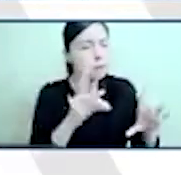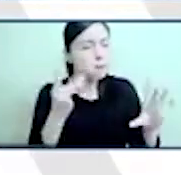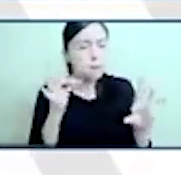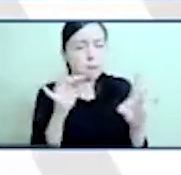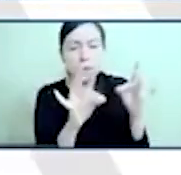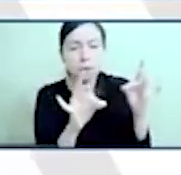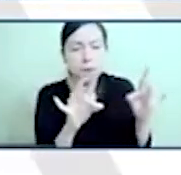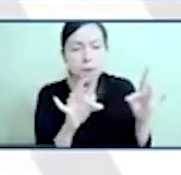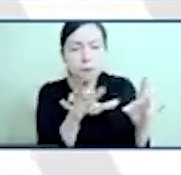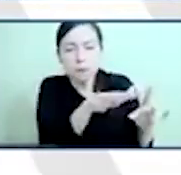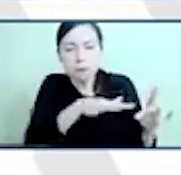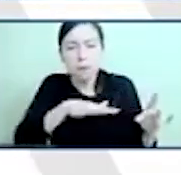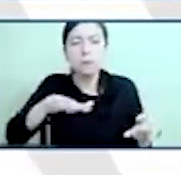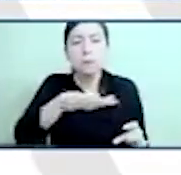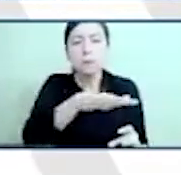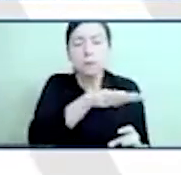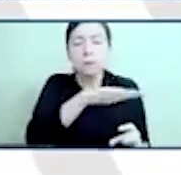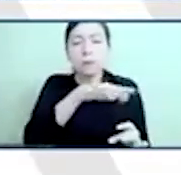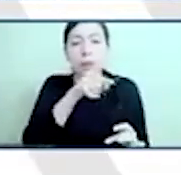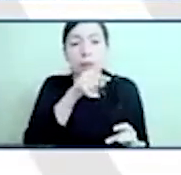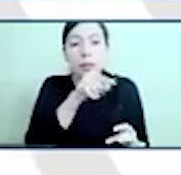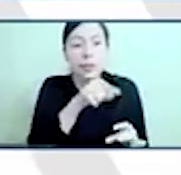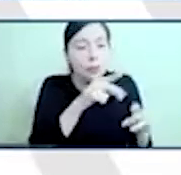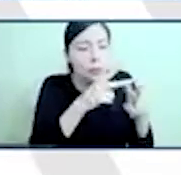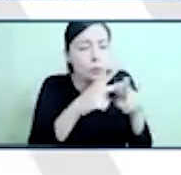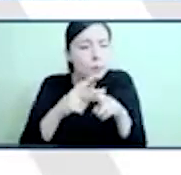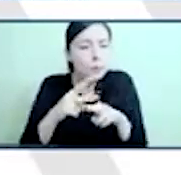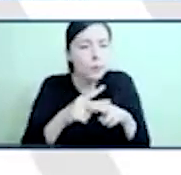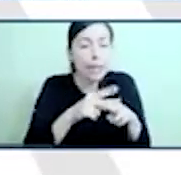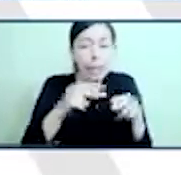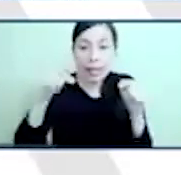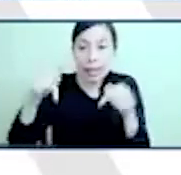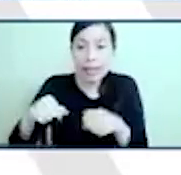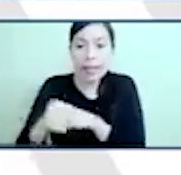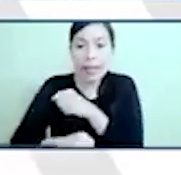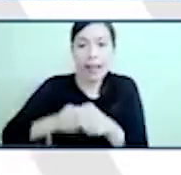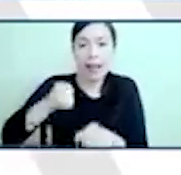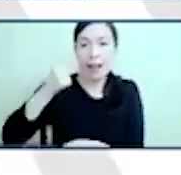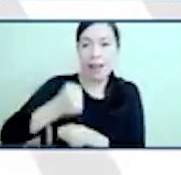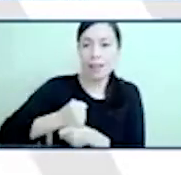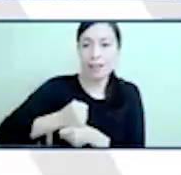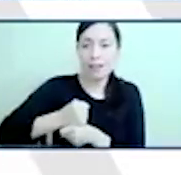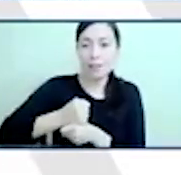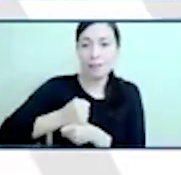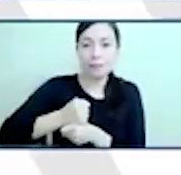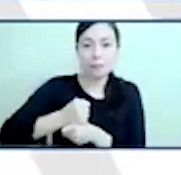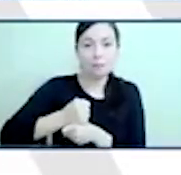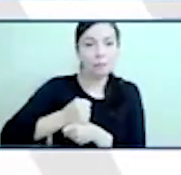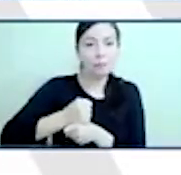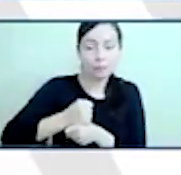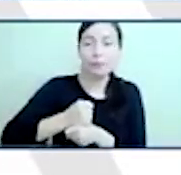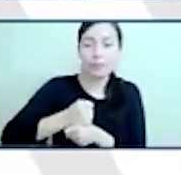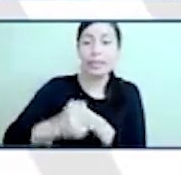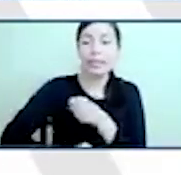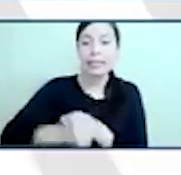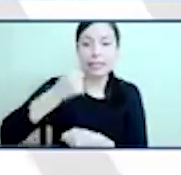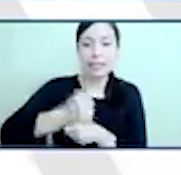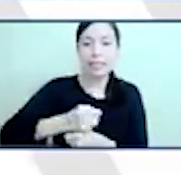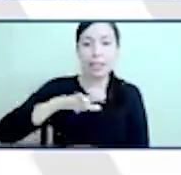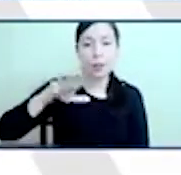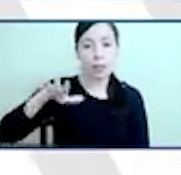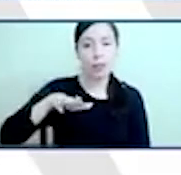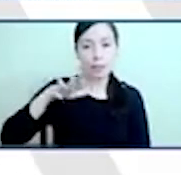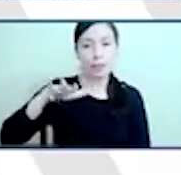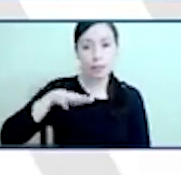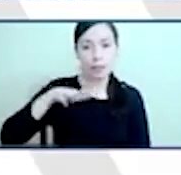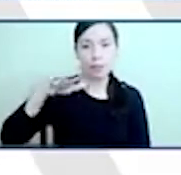territorios. Y las celebraciones que se hicieron de este año tuvieron lugar, como les decía, a fines del siglo XIX,